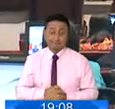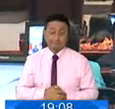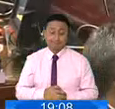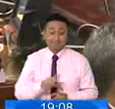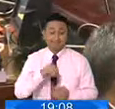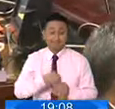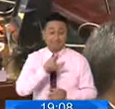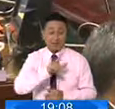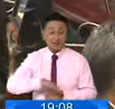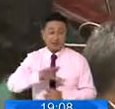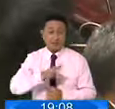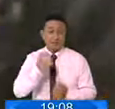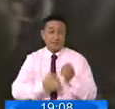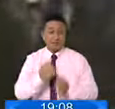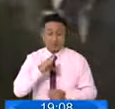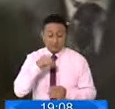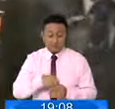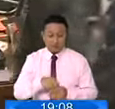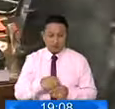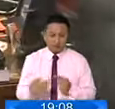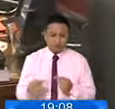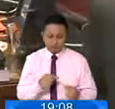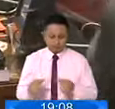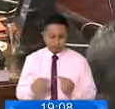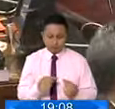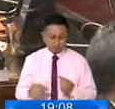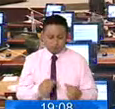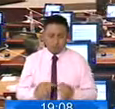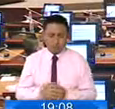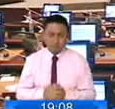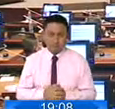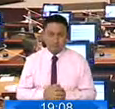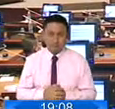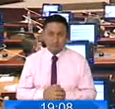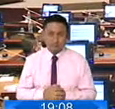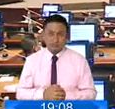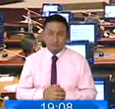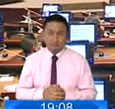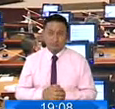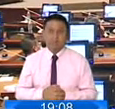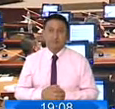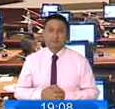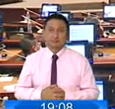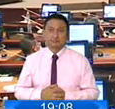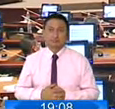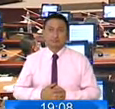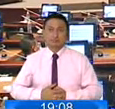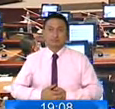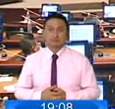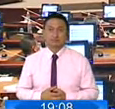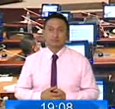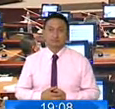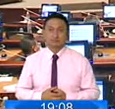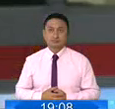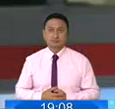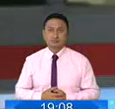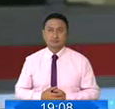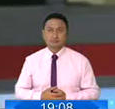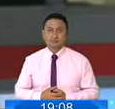gobierno que vive una intensa lucha interna con un final de pronóstico reservado. Informó Javier Gallo.